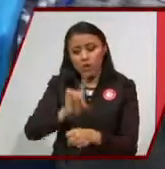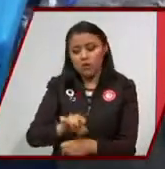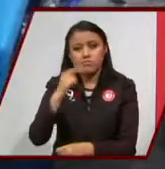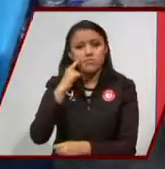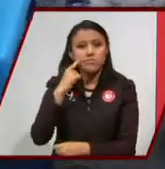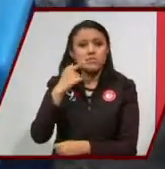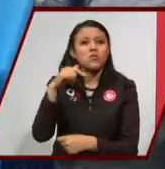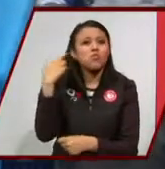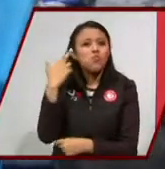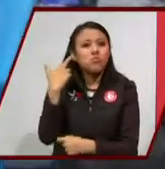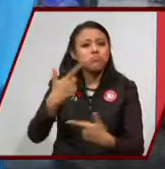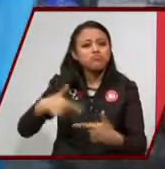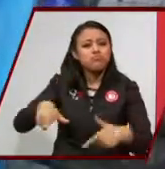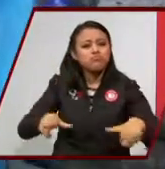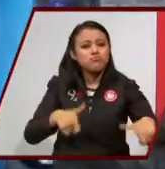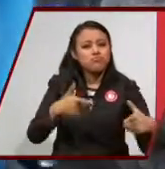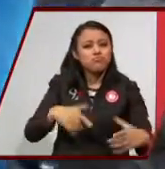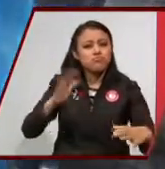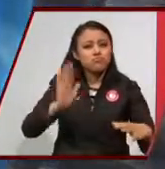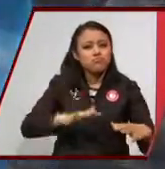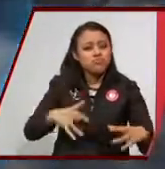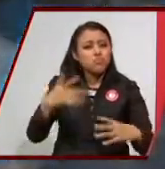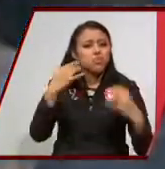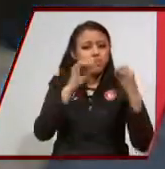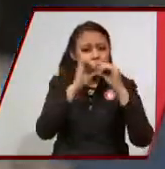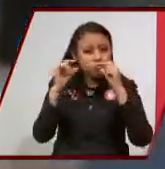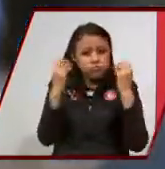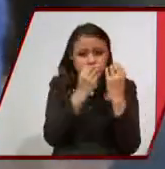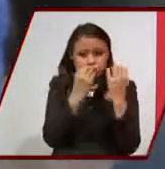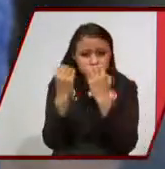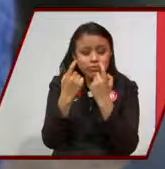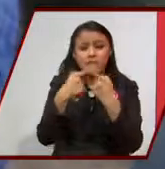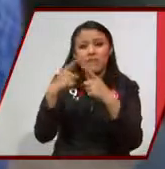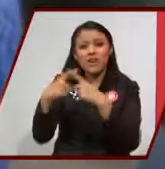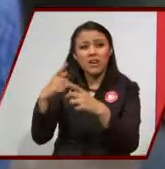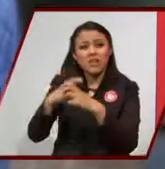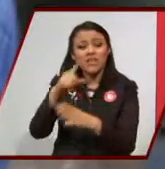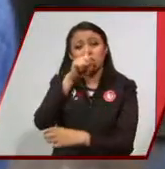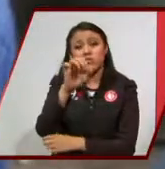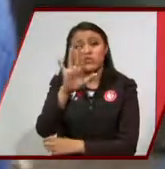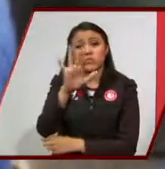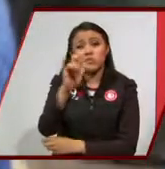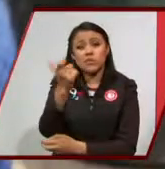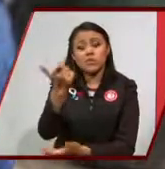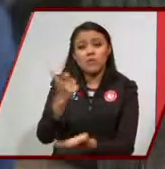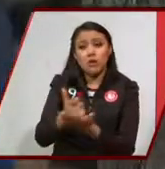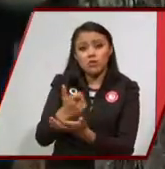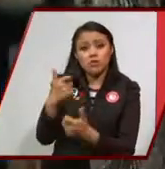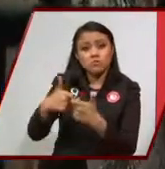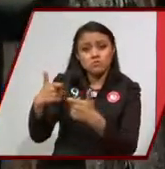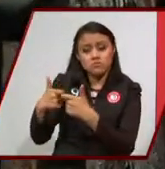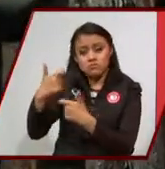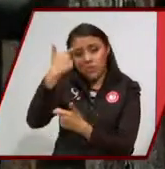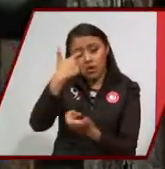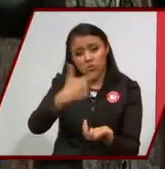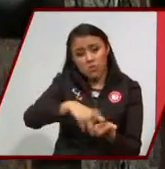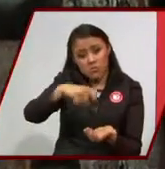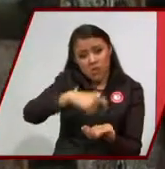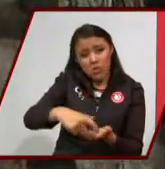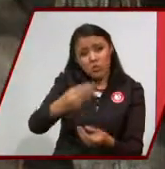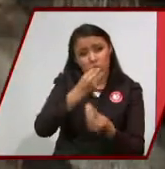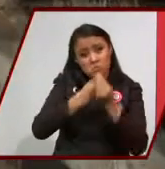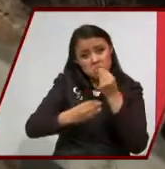tocando la tarola, el pandero y la armónica, sobreviviendo con los 150 pesos que juntan para comprar una comida